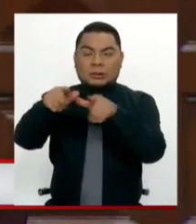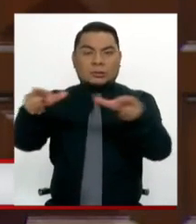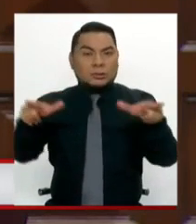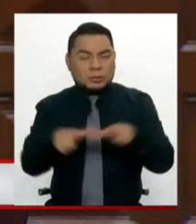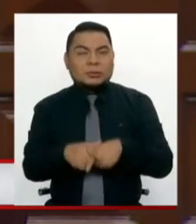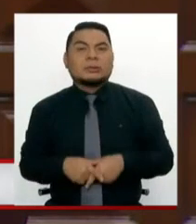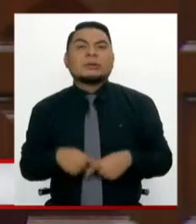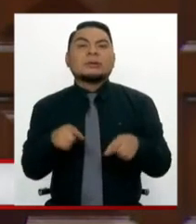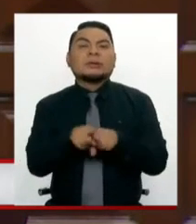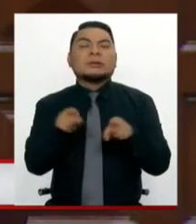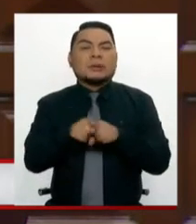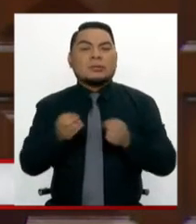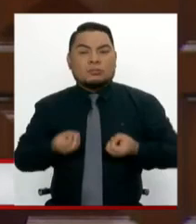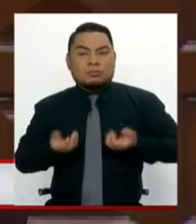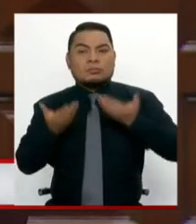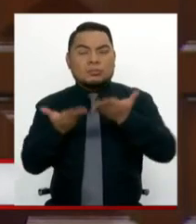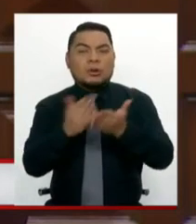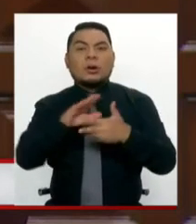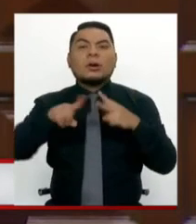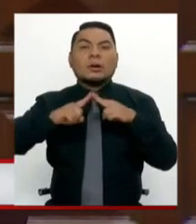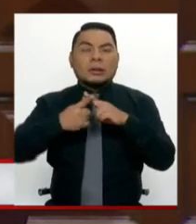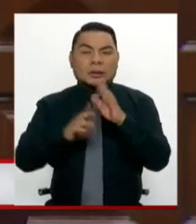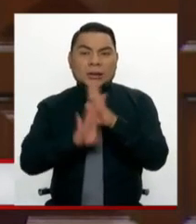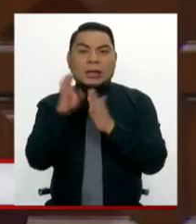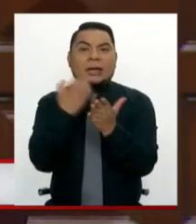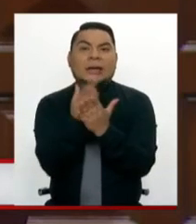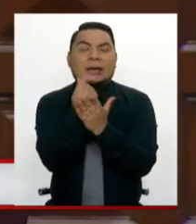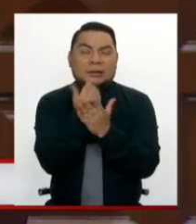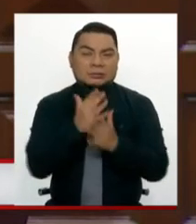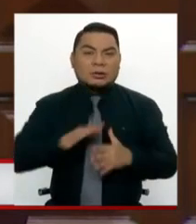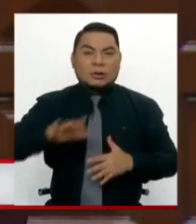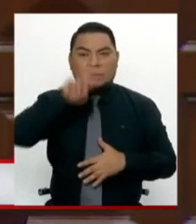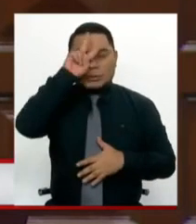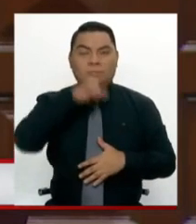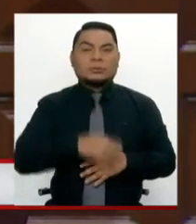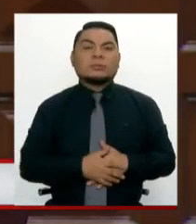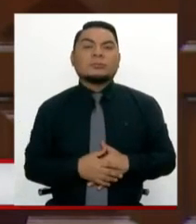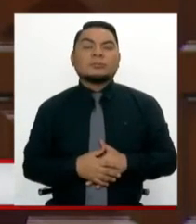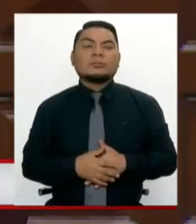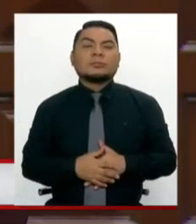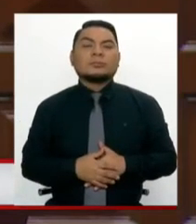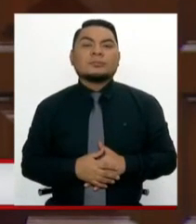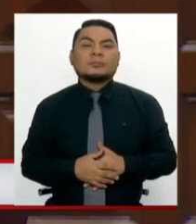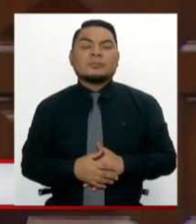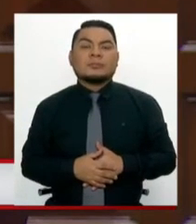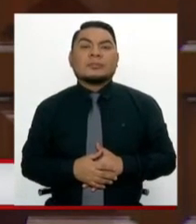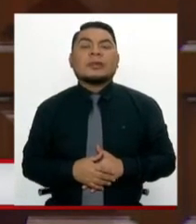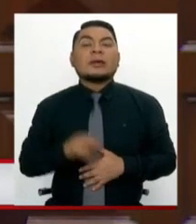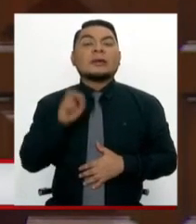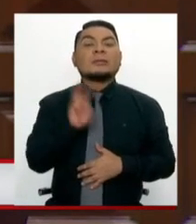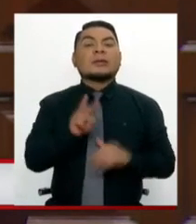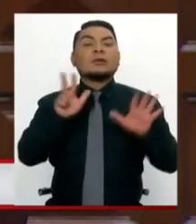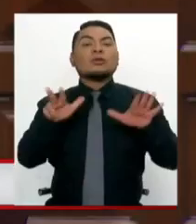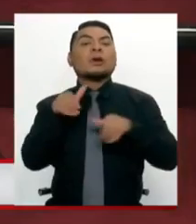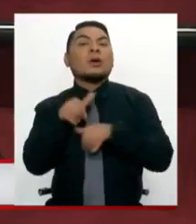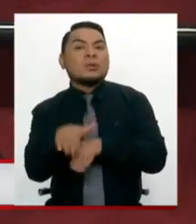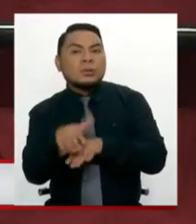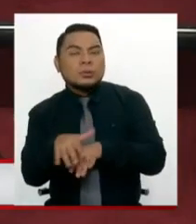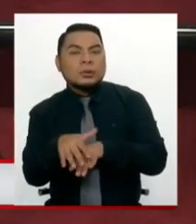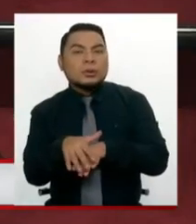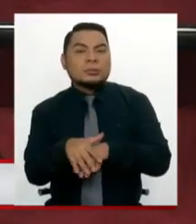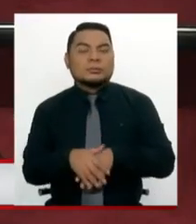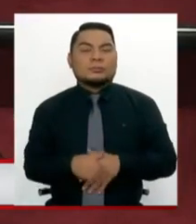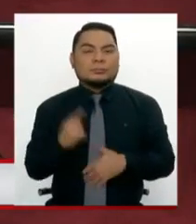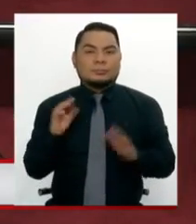zonas y contribuir a la reactivación económica nacional. El 28 de julio,